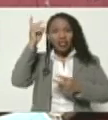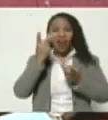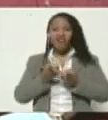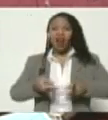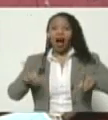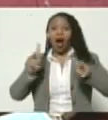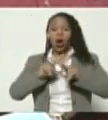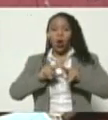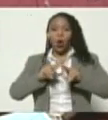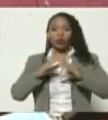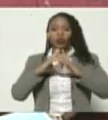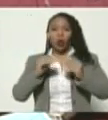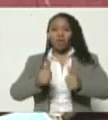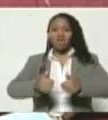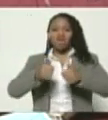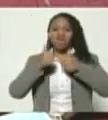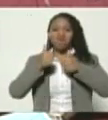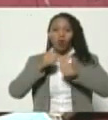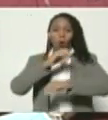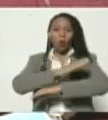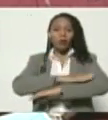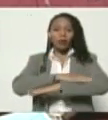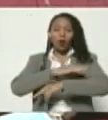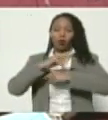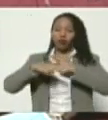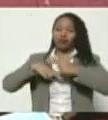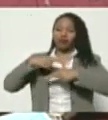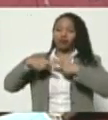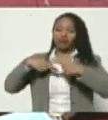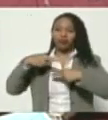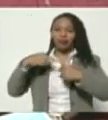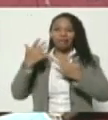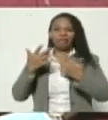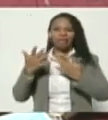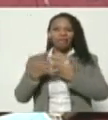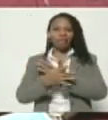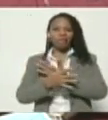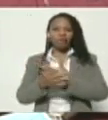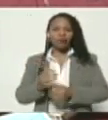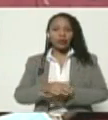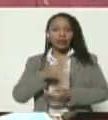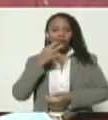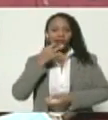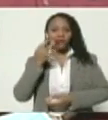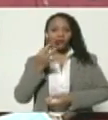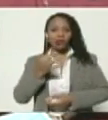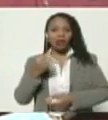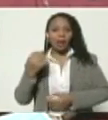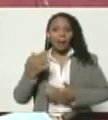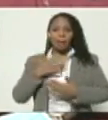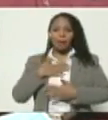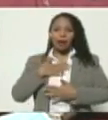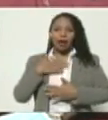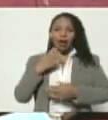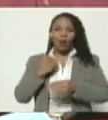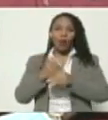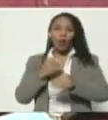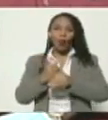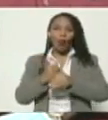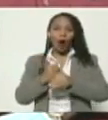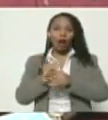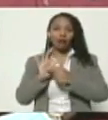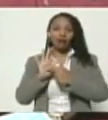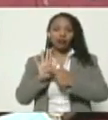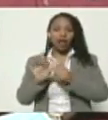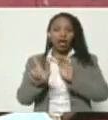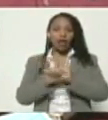prueba, con una actitud revolucionaria que en verdad a uno le da lecciones cada vez que